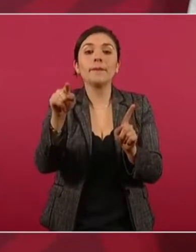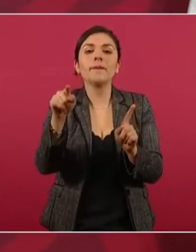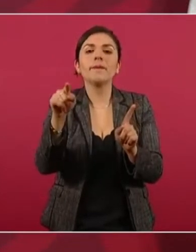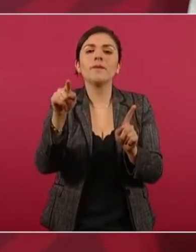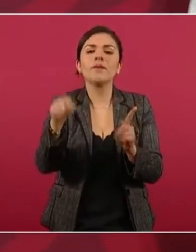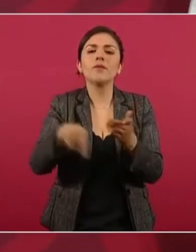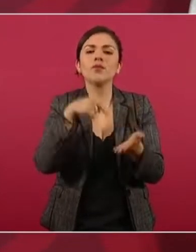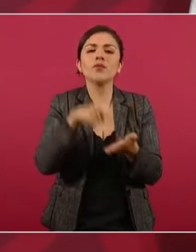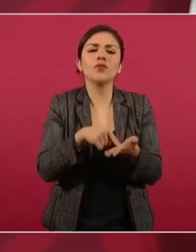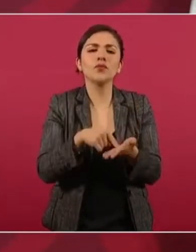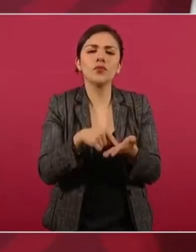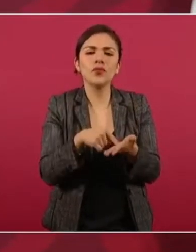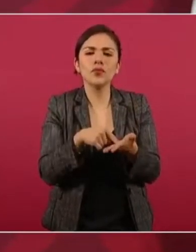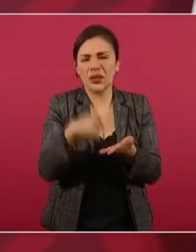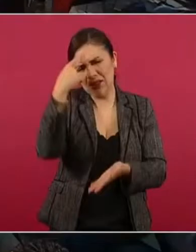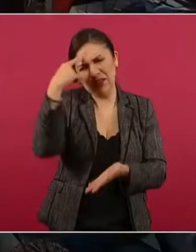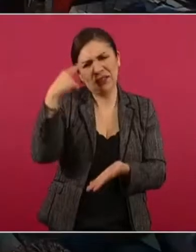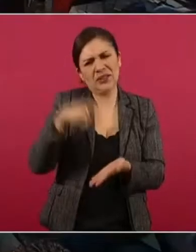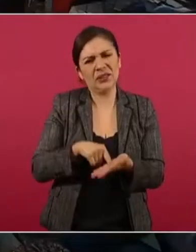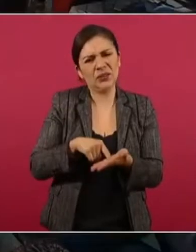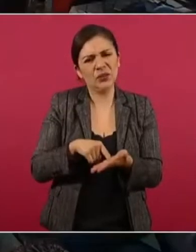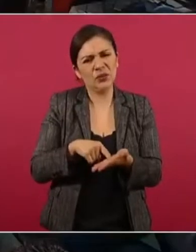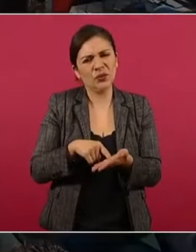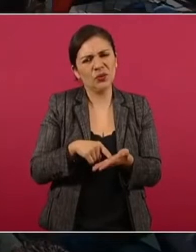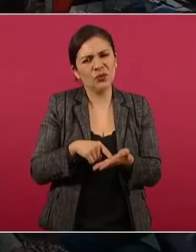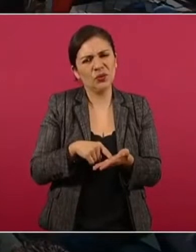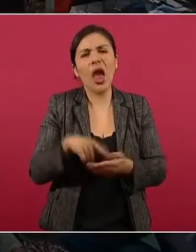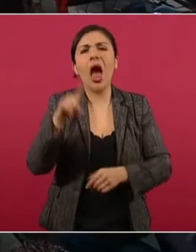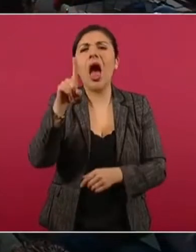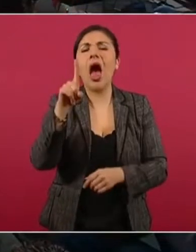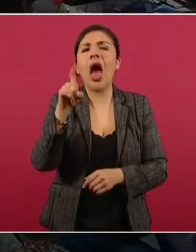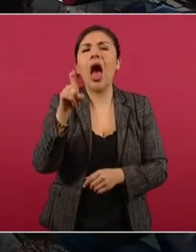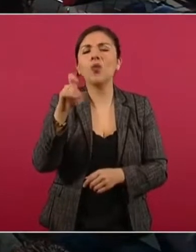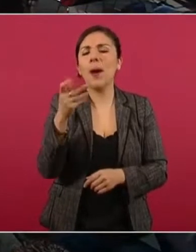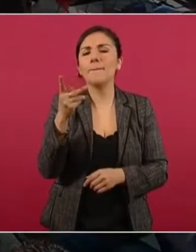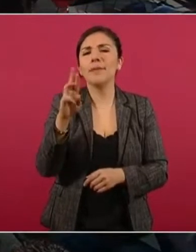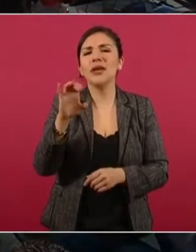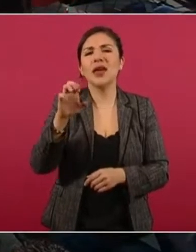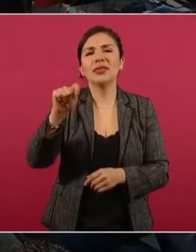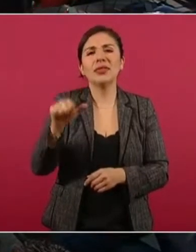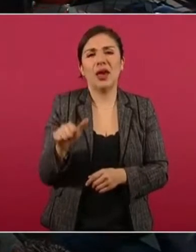Estuvimos, creo que en Agua Prieta